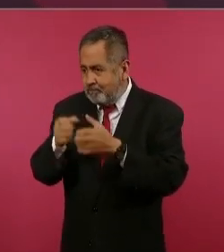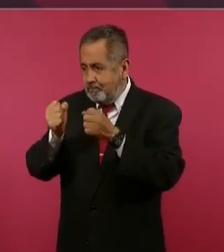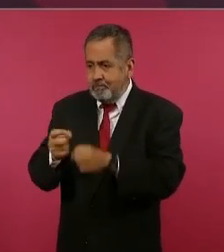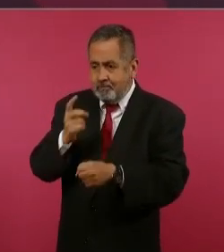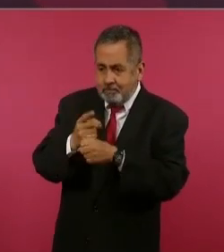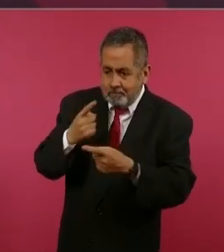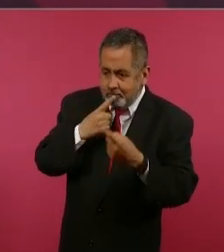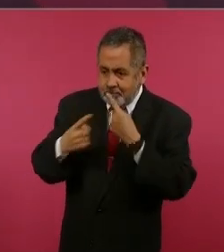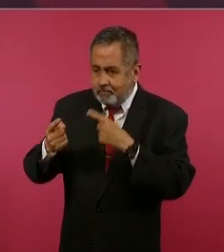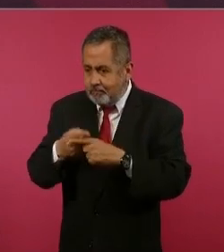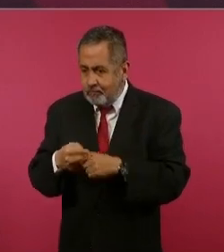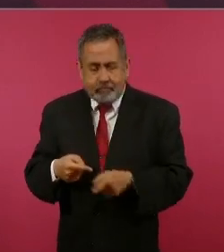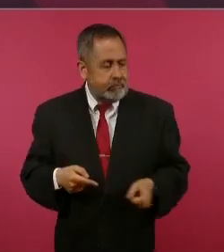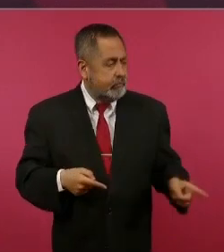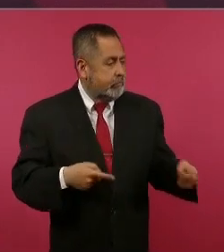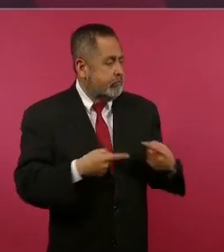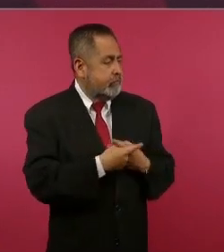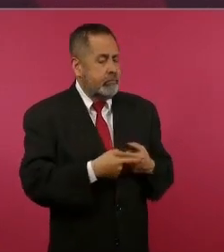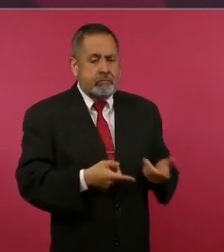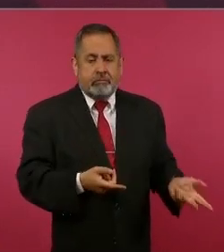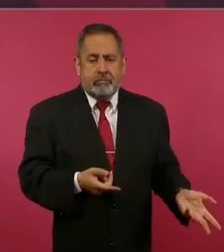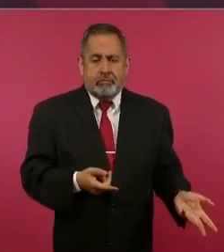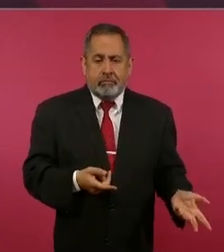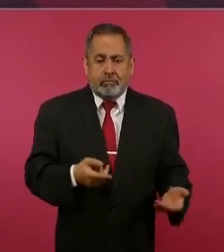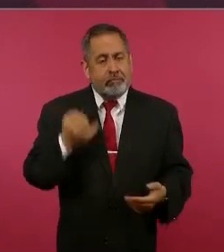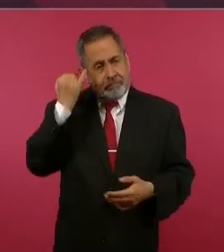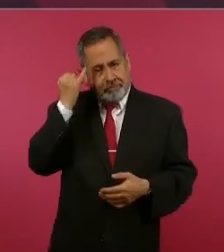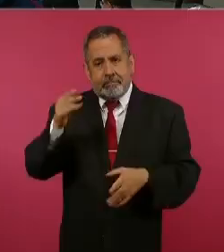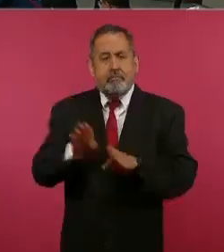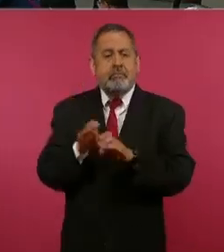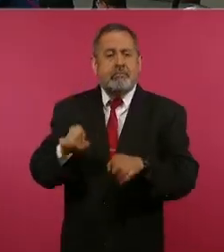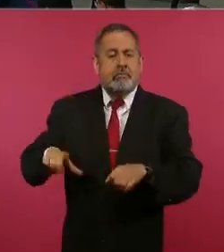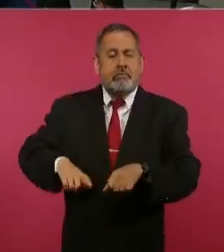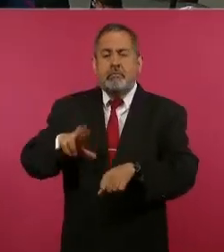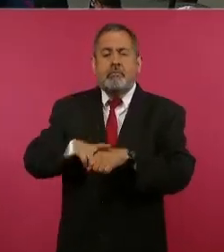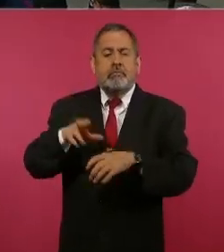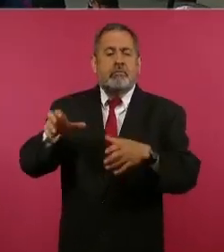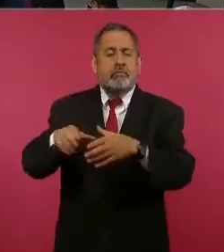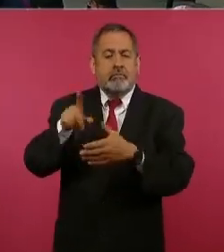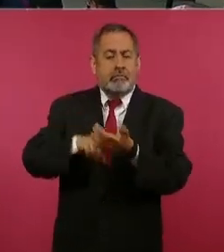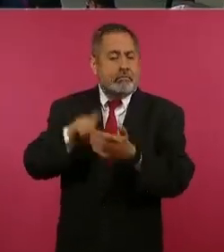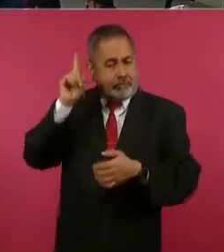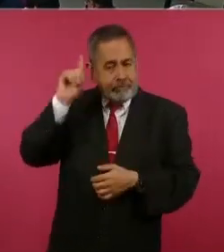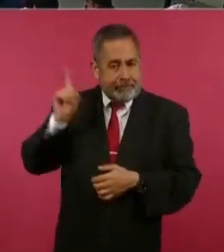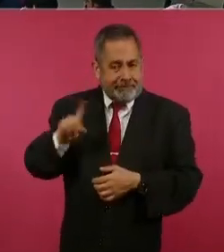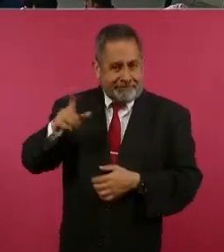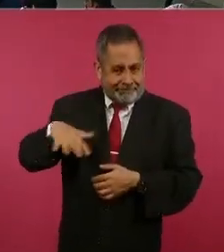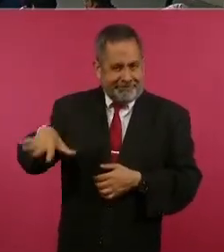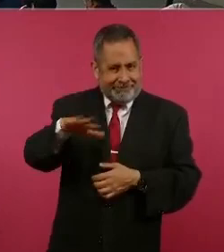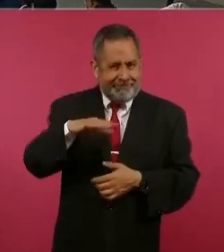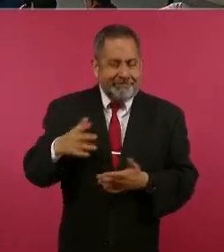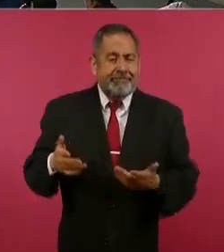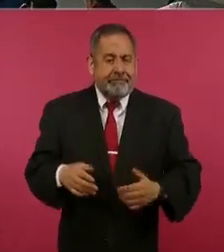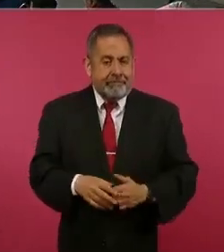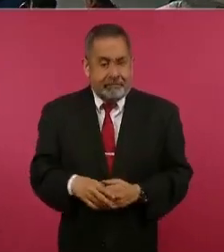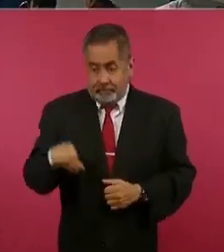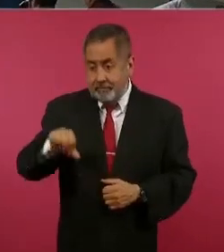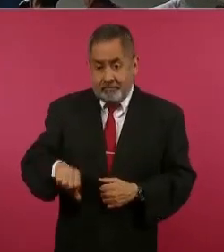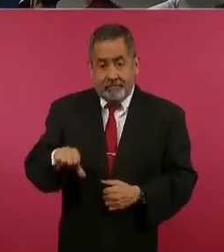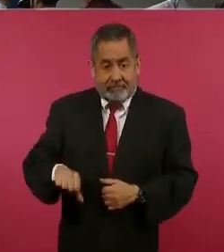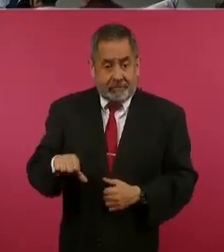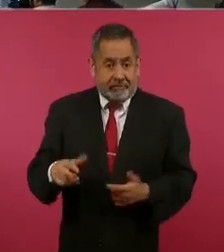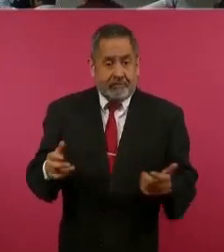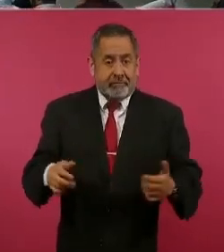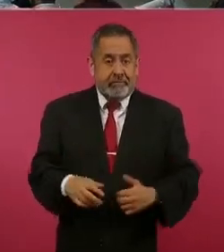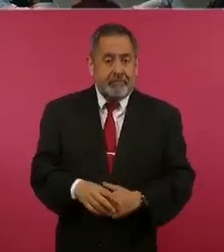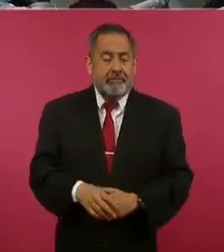seguridad. Imagínense cómo está el gobernador de Zacatecas hoy,